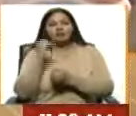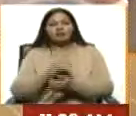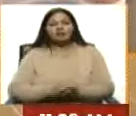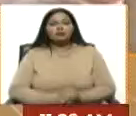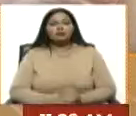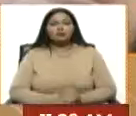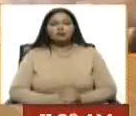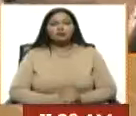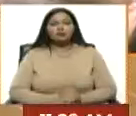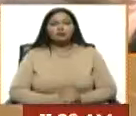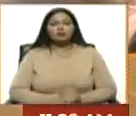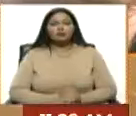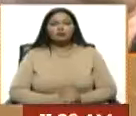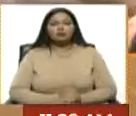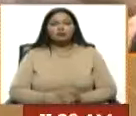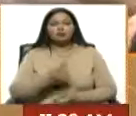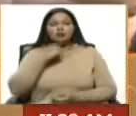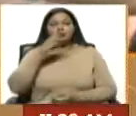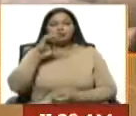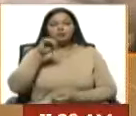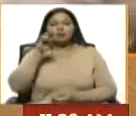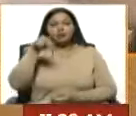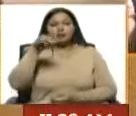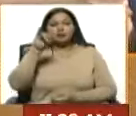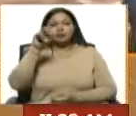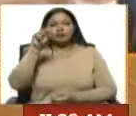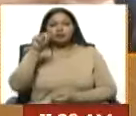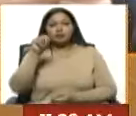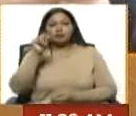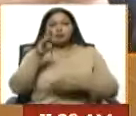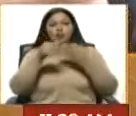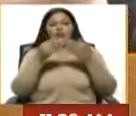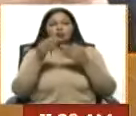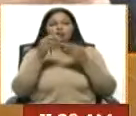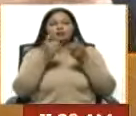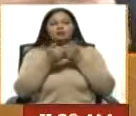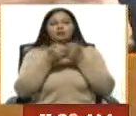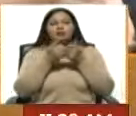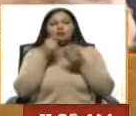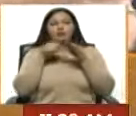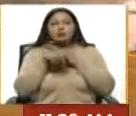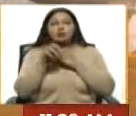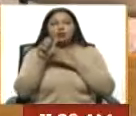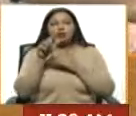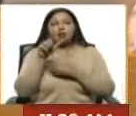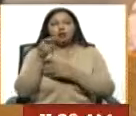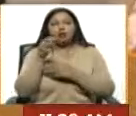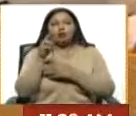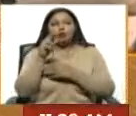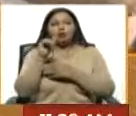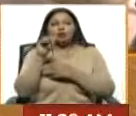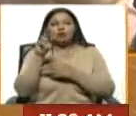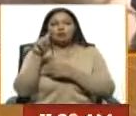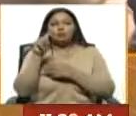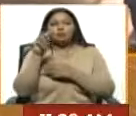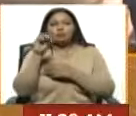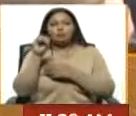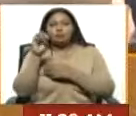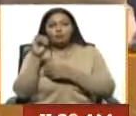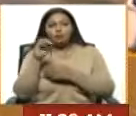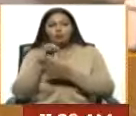dice machine learning. Es aprendizaje automático, es decir, el celular a través del algoritmo, la aplicación,